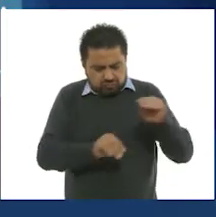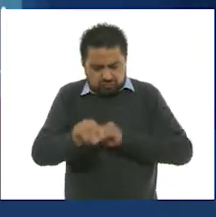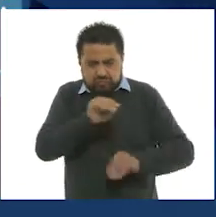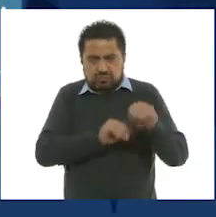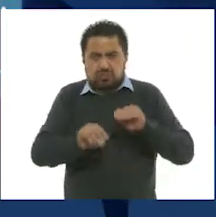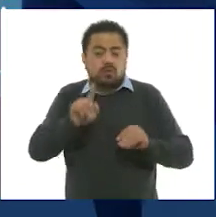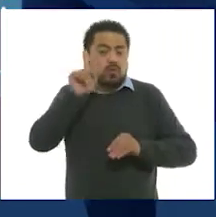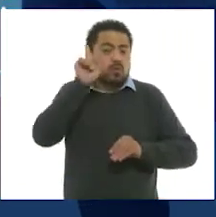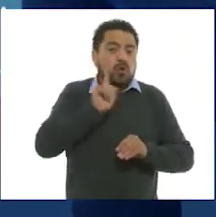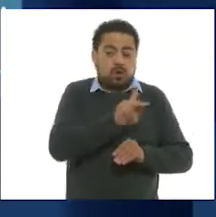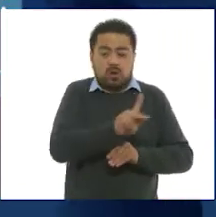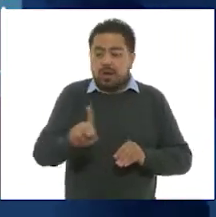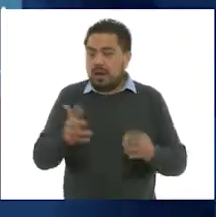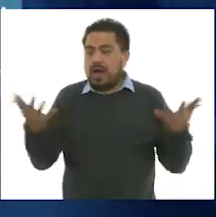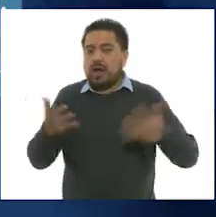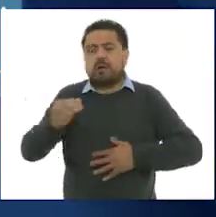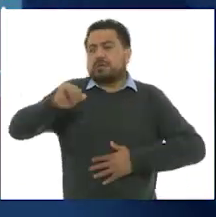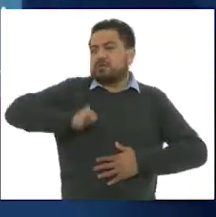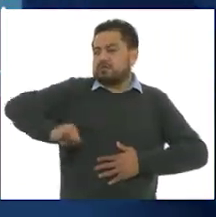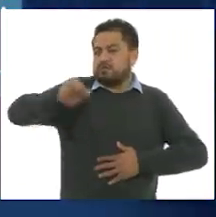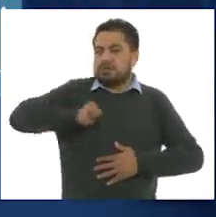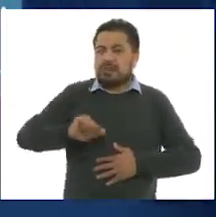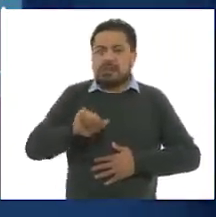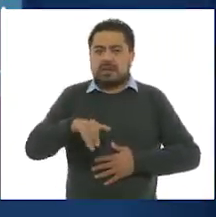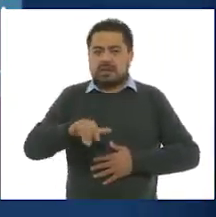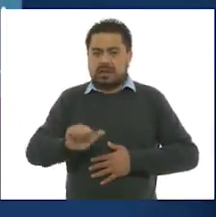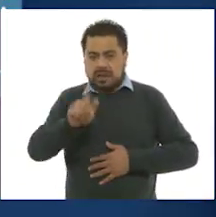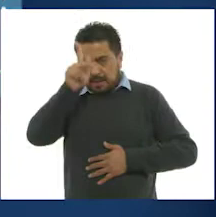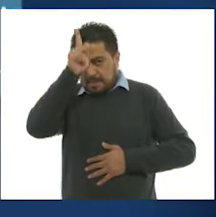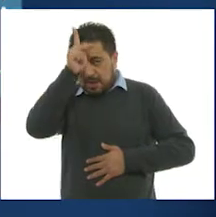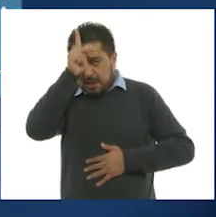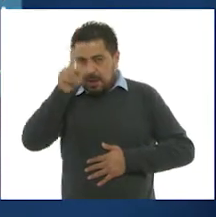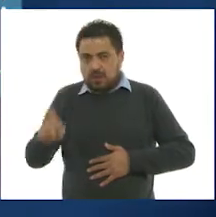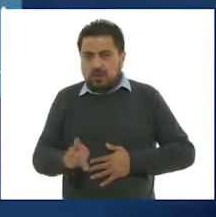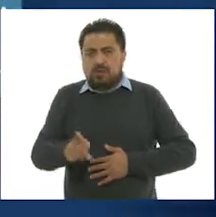las mujeres de la nobleza inca.